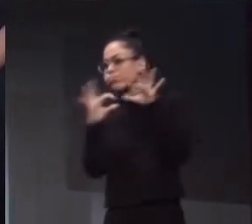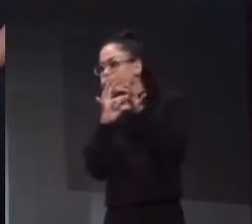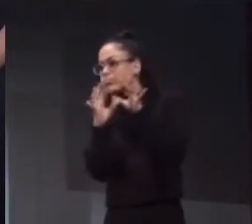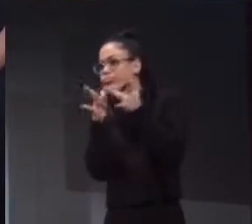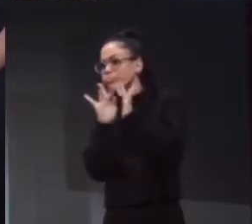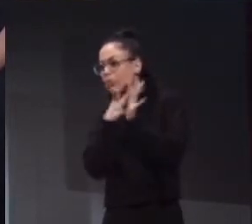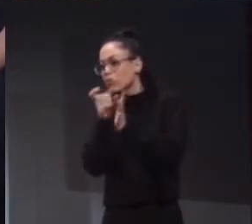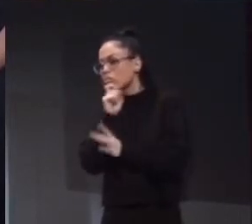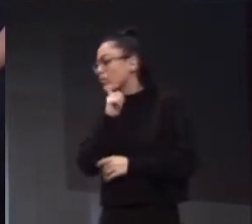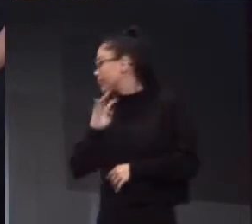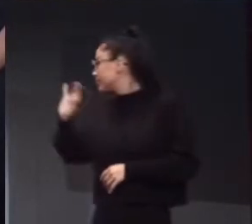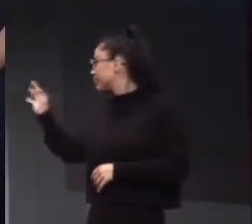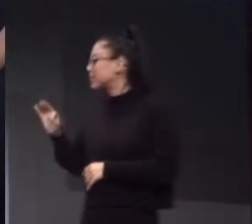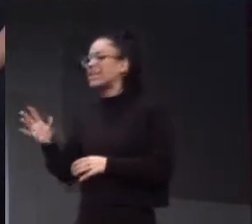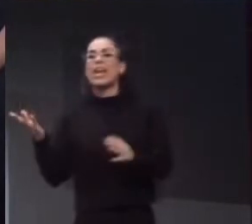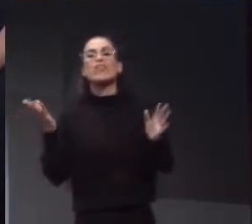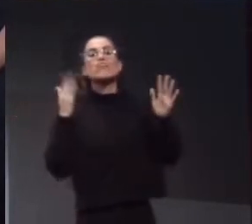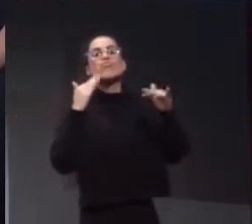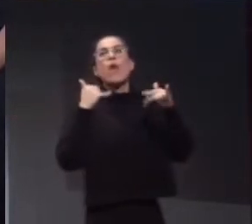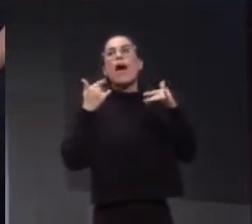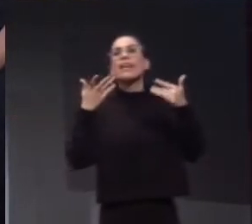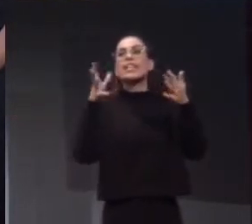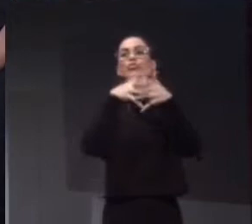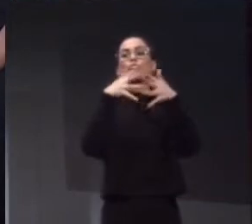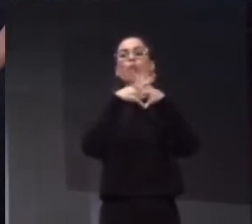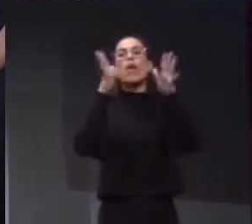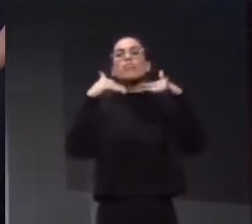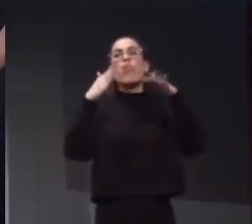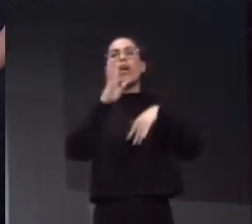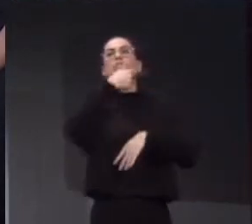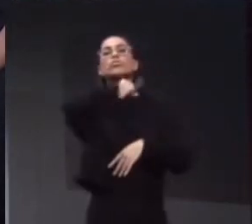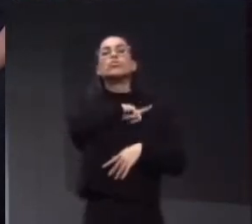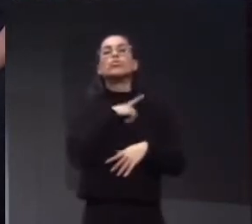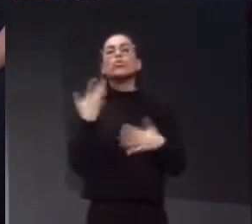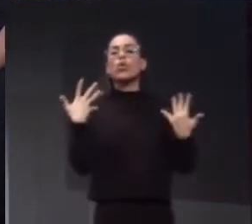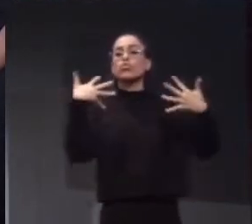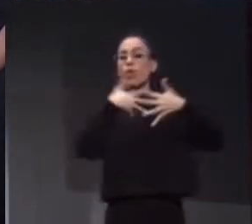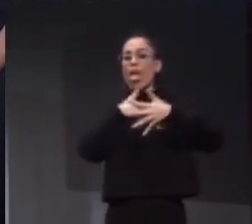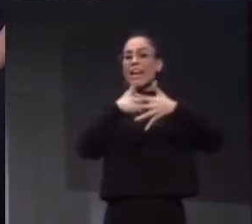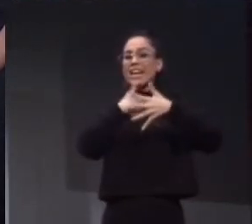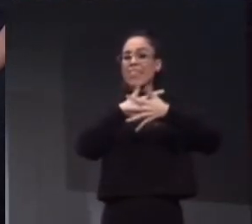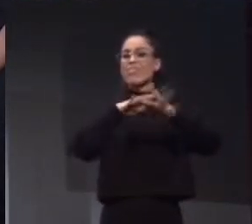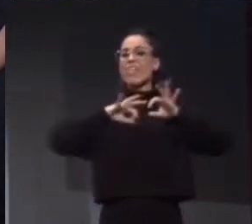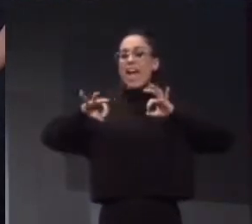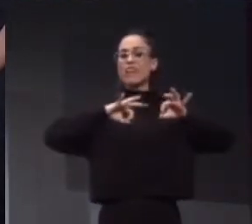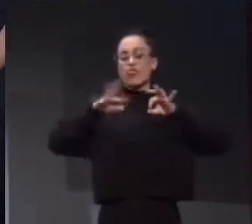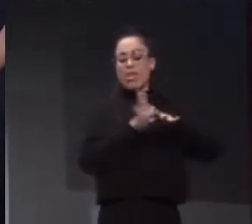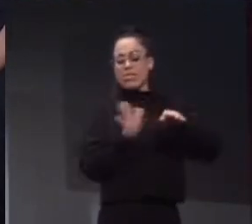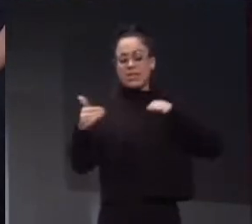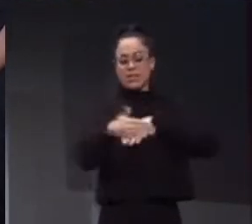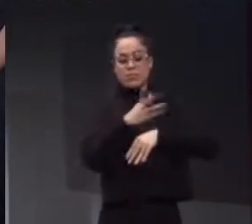bueno no existen de una forma estructurada tampoco nosotros estamos dentro de lo que es una red de teatros alternativos a nivel de